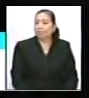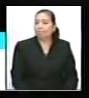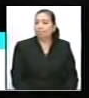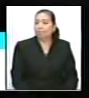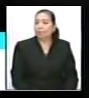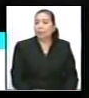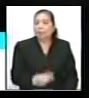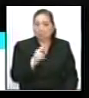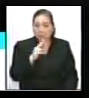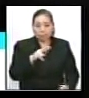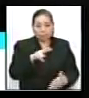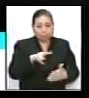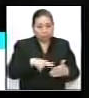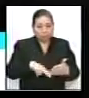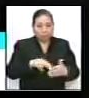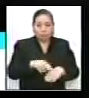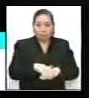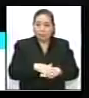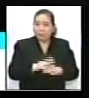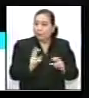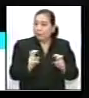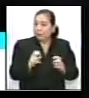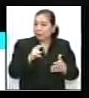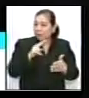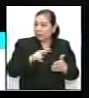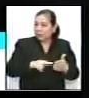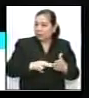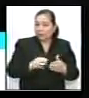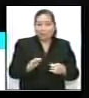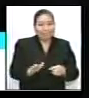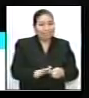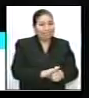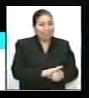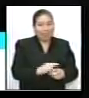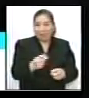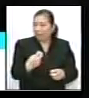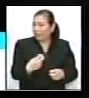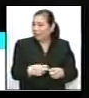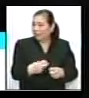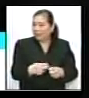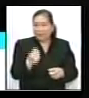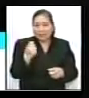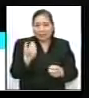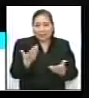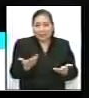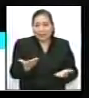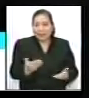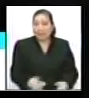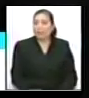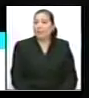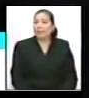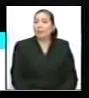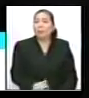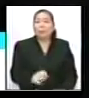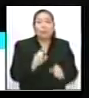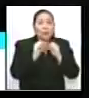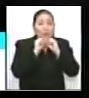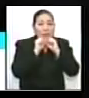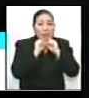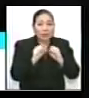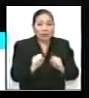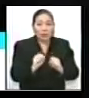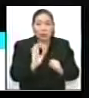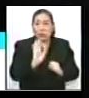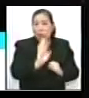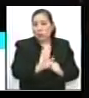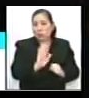debería levantarse la inmunidad, el tema reviste una complejidad. Porque entiendo, presidenta, que su secretaría técnica bajo